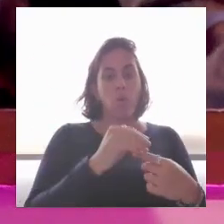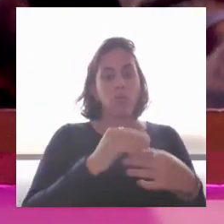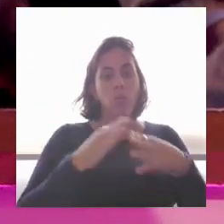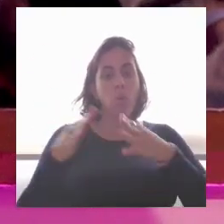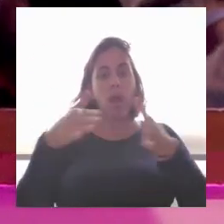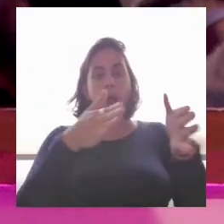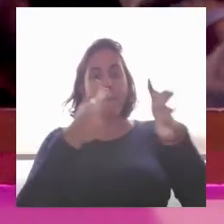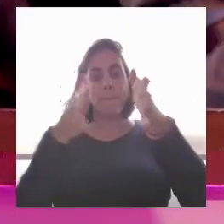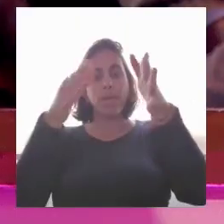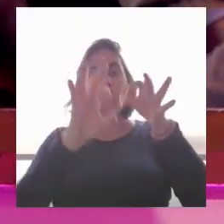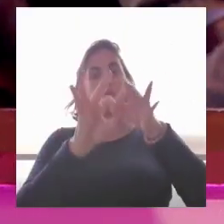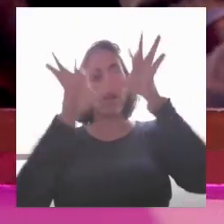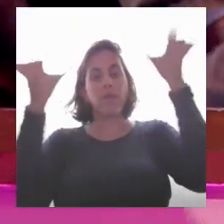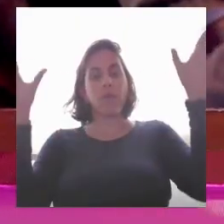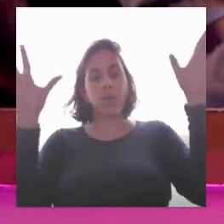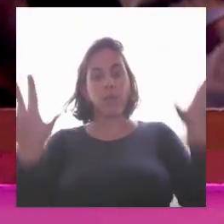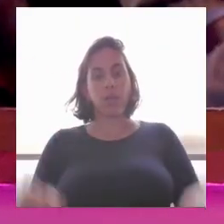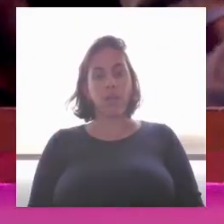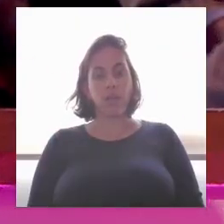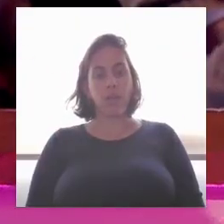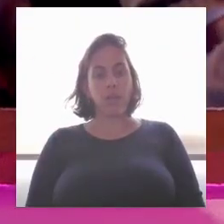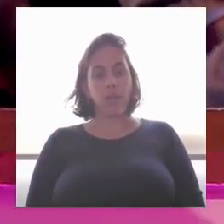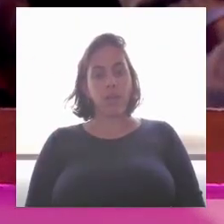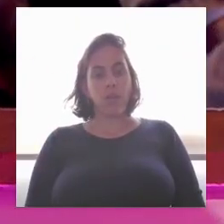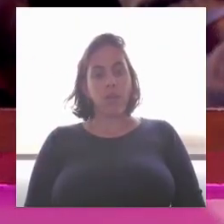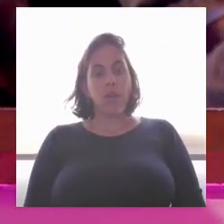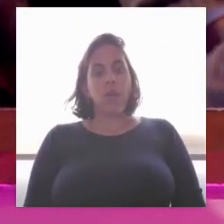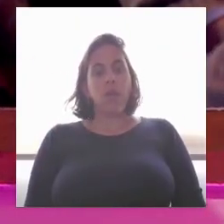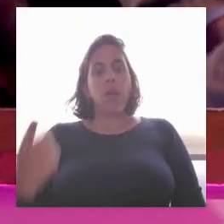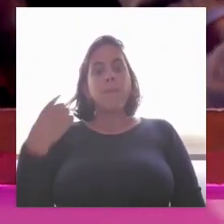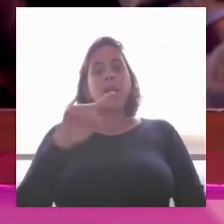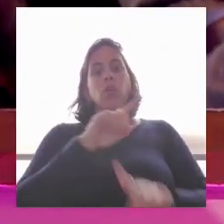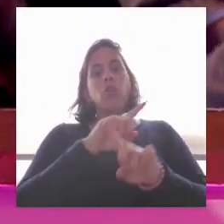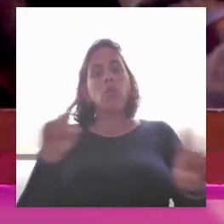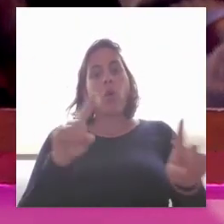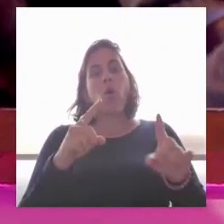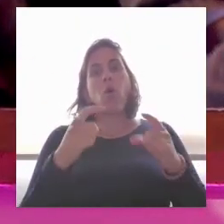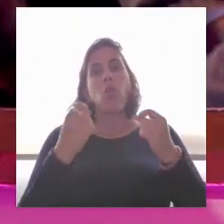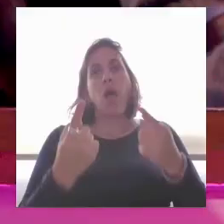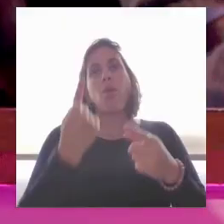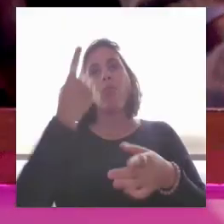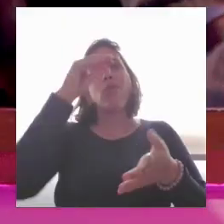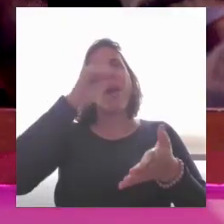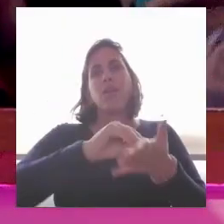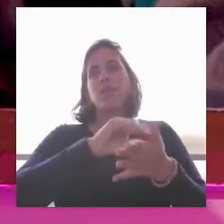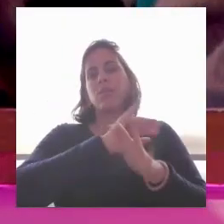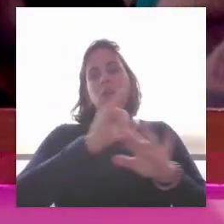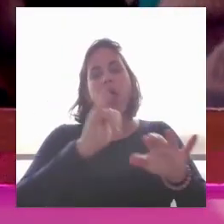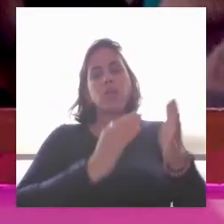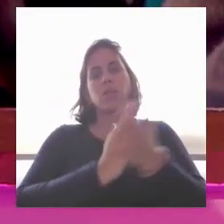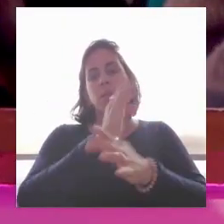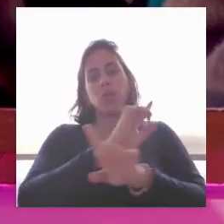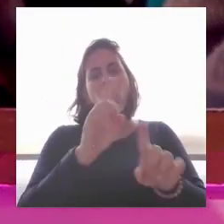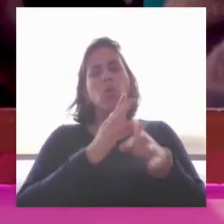de libertad. Conecto con el inicio. Pero no se trata de algo dado de una vez y para siempre, sino de un